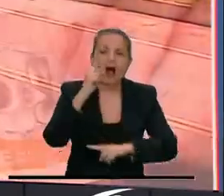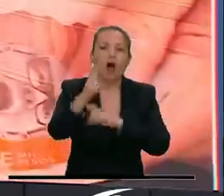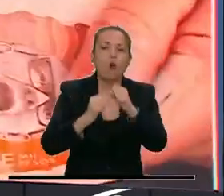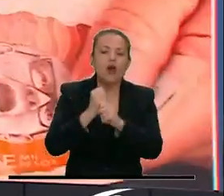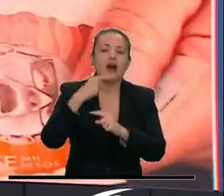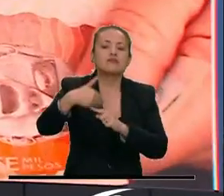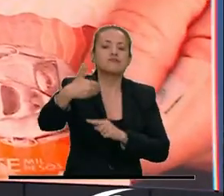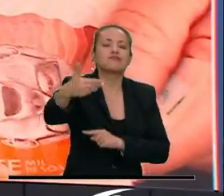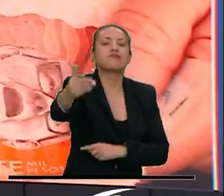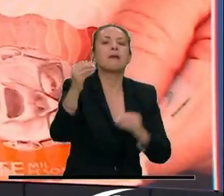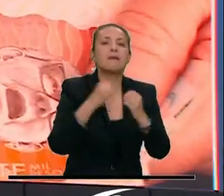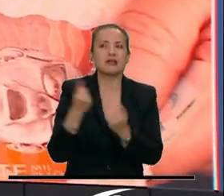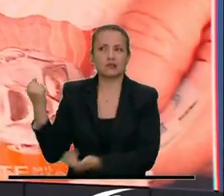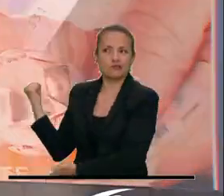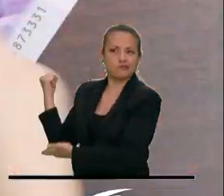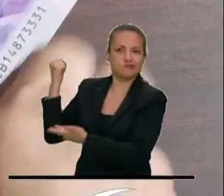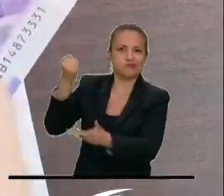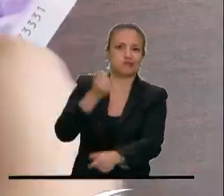una millonaria inversión.